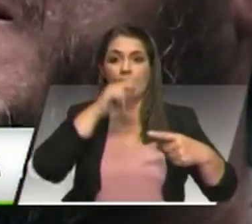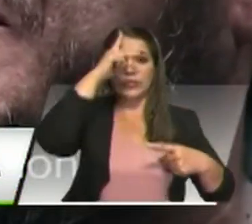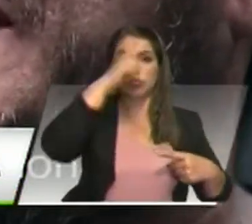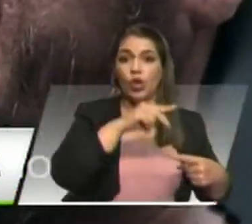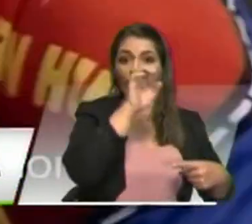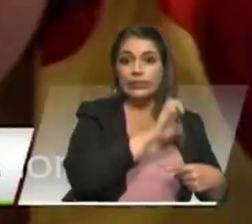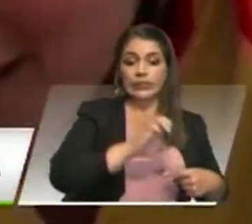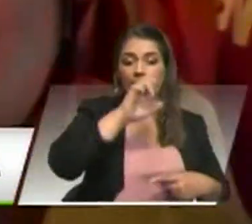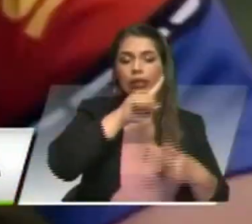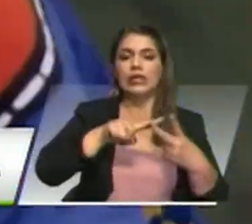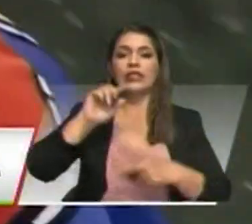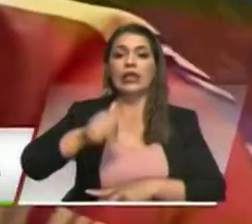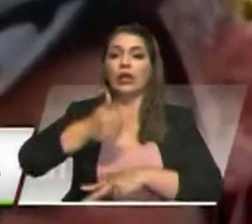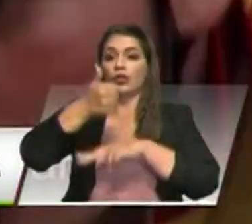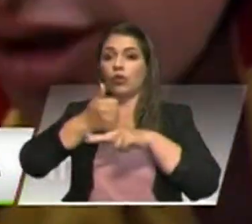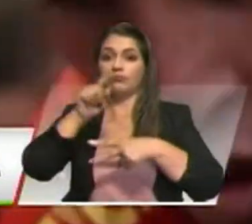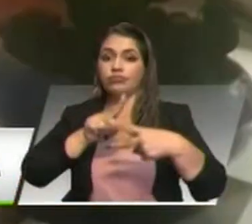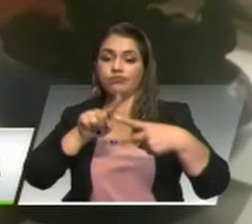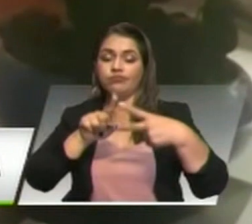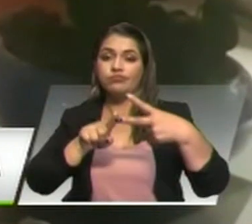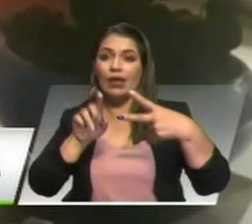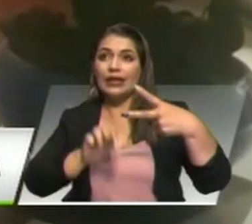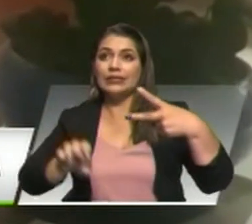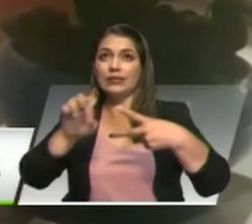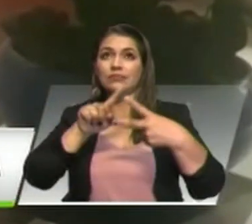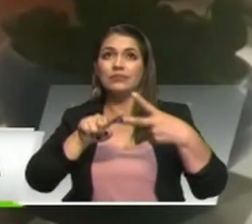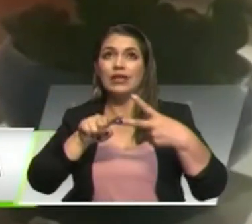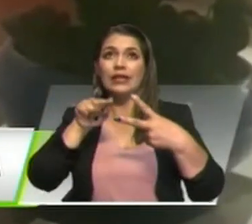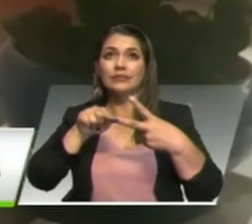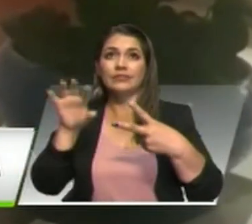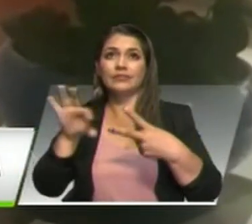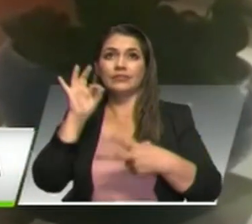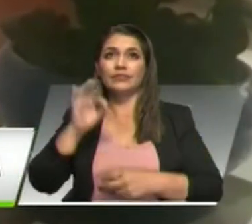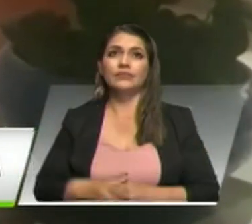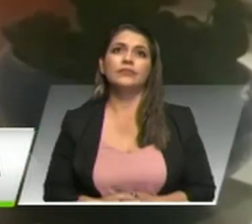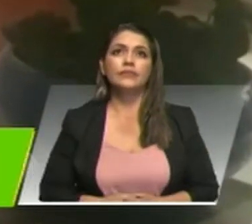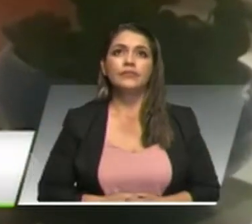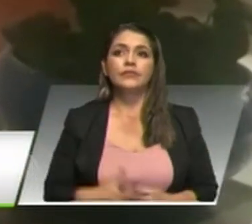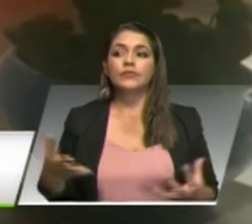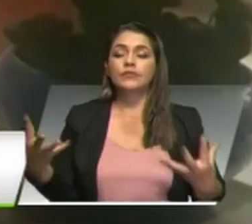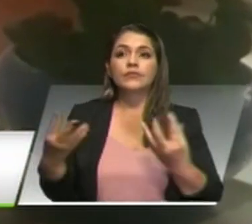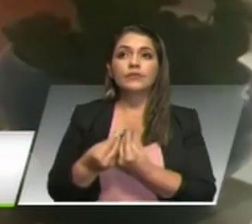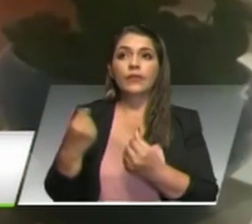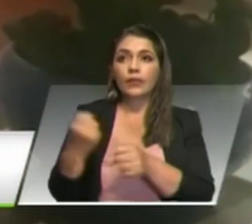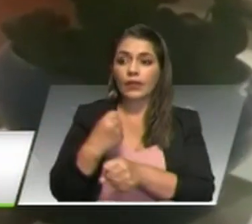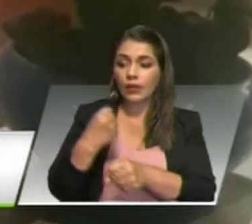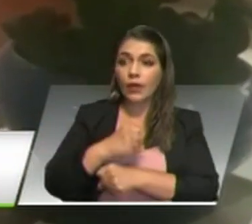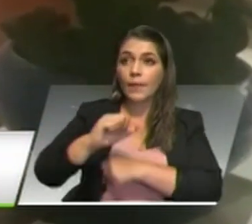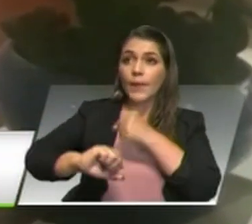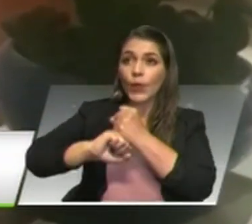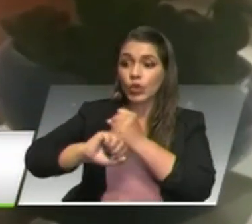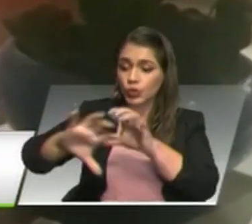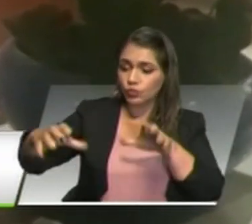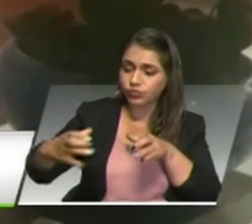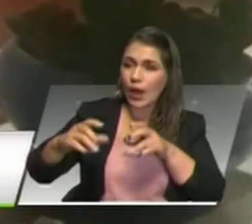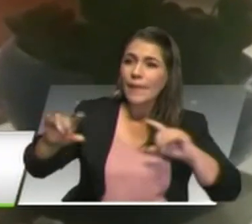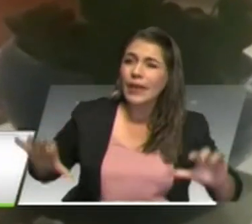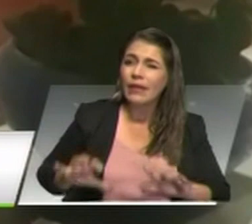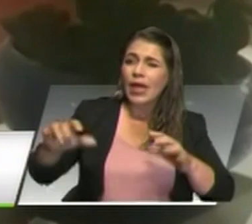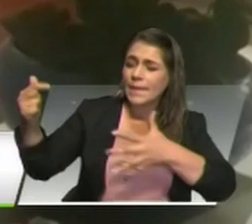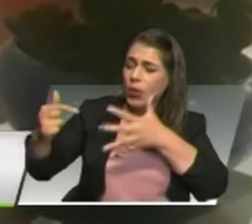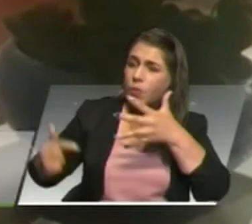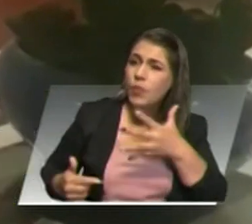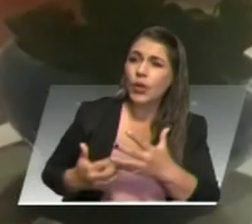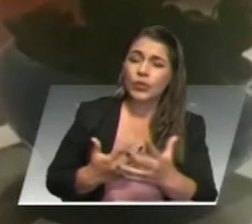y Mejor Director. Para todo el equipo de trabajo, todo el equipo que hace parte de esta